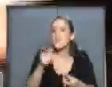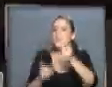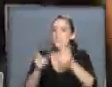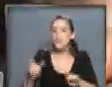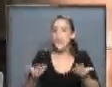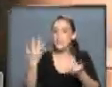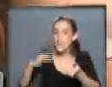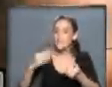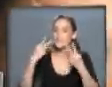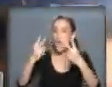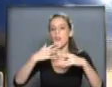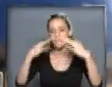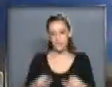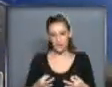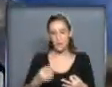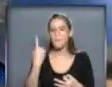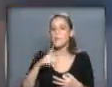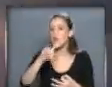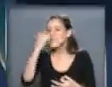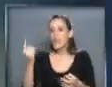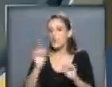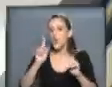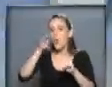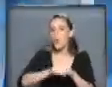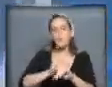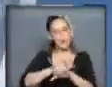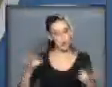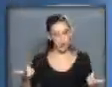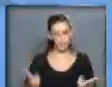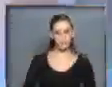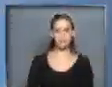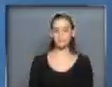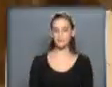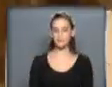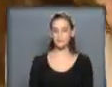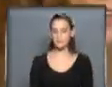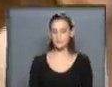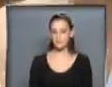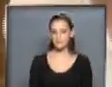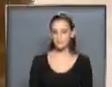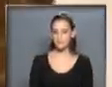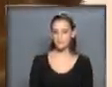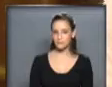injerencia en el conflicto.